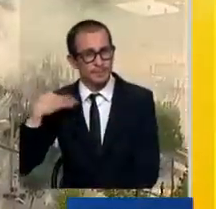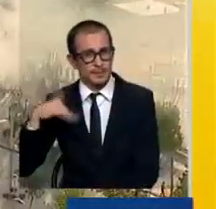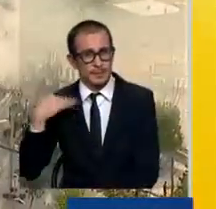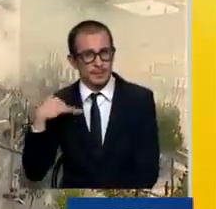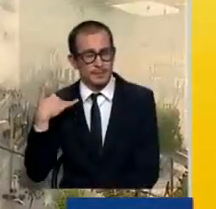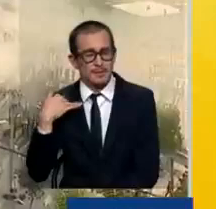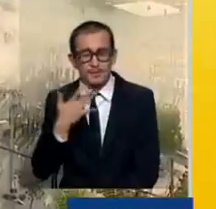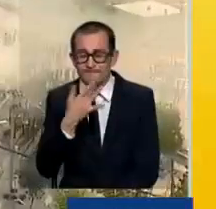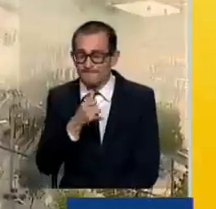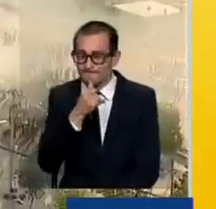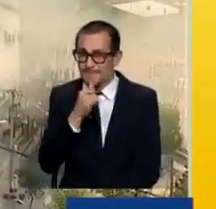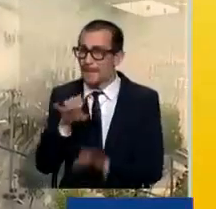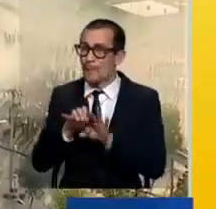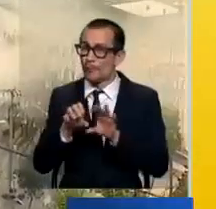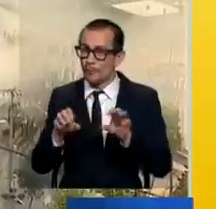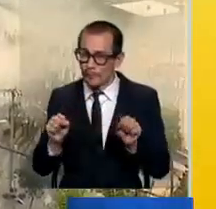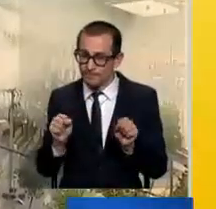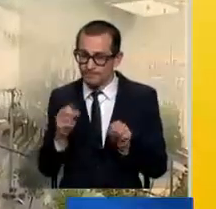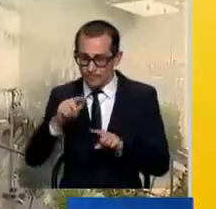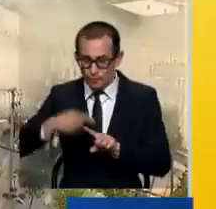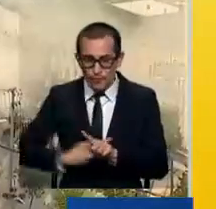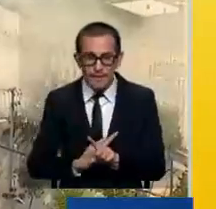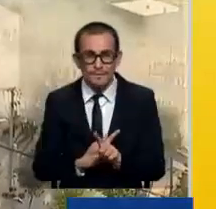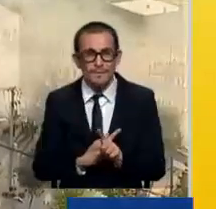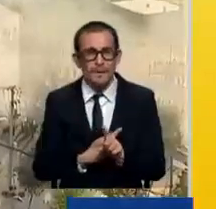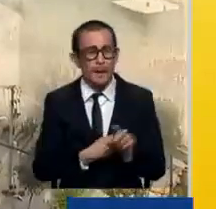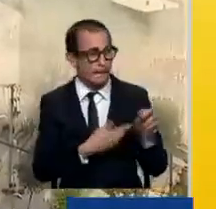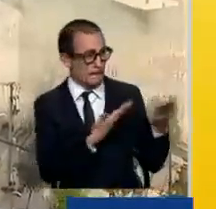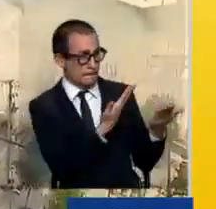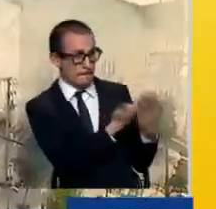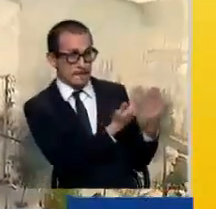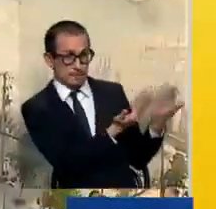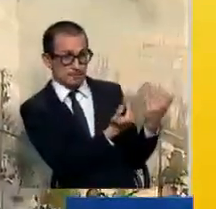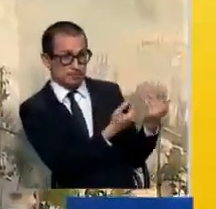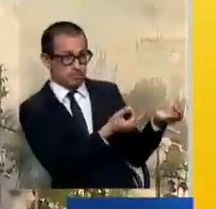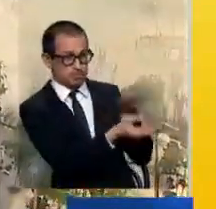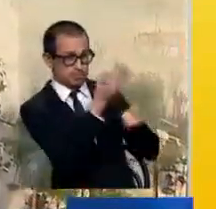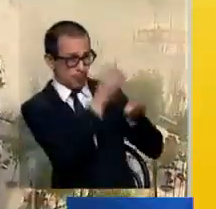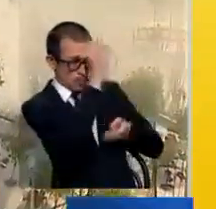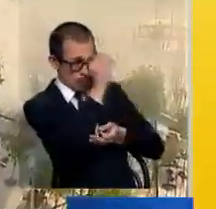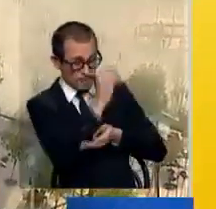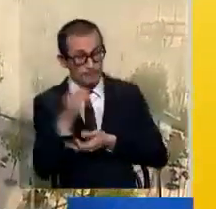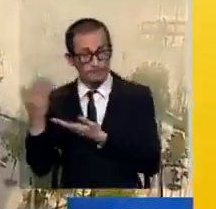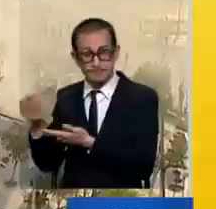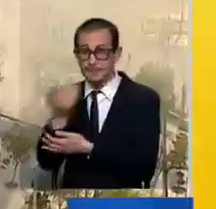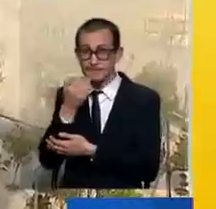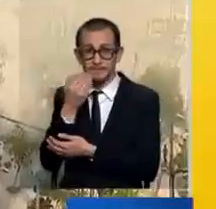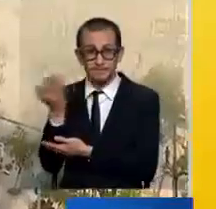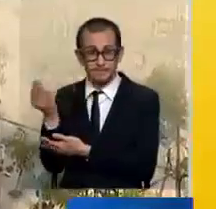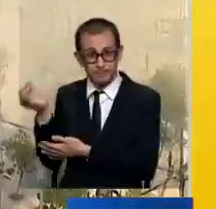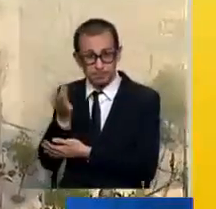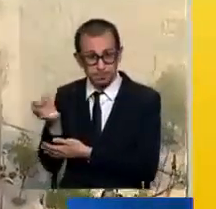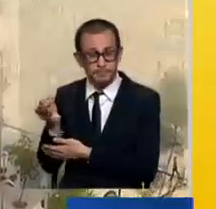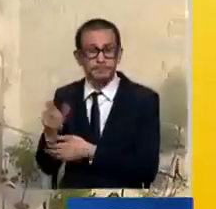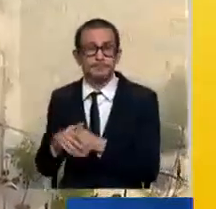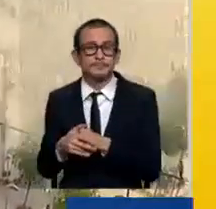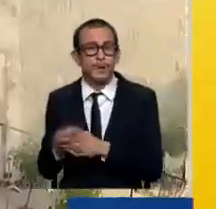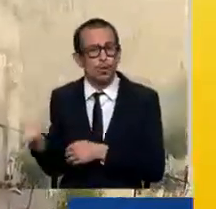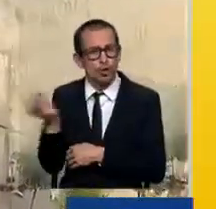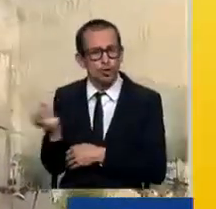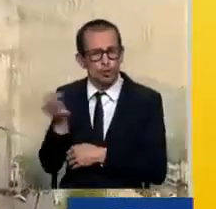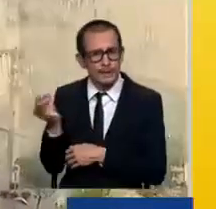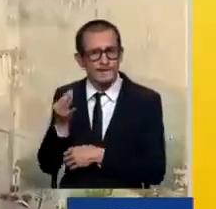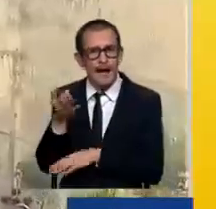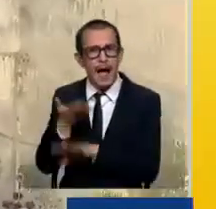quedar no sé si estamos de acuerdo. Vuelvo a abrir también la opinión del panel. Aprovechamos de saludar también a Alejandra Pizarro, directora ejecutiva de Comunidad de Organizaciones Solidarias. Nos contaba que se